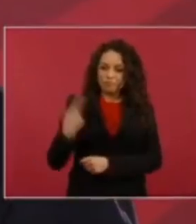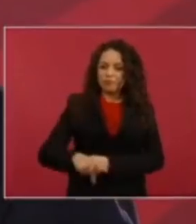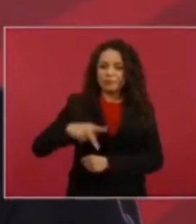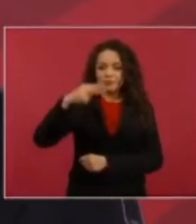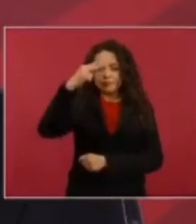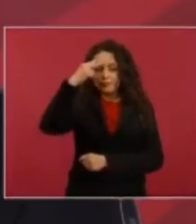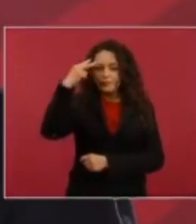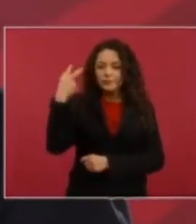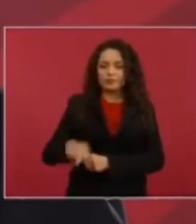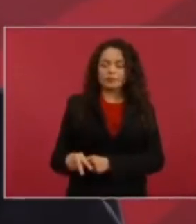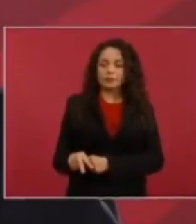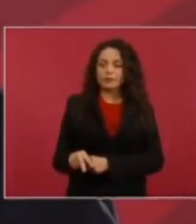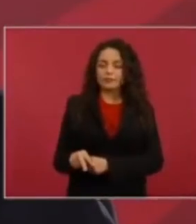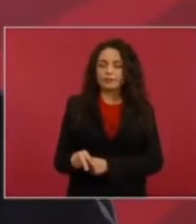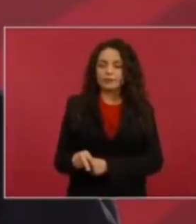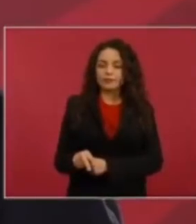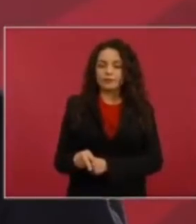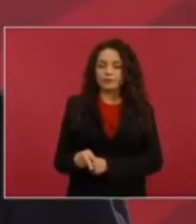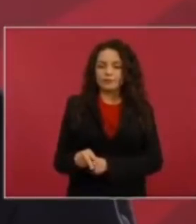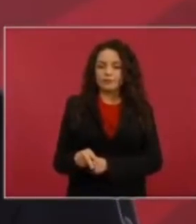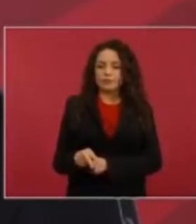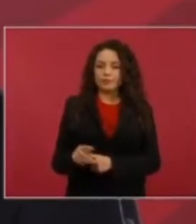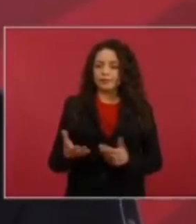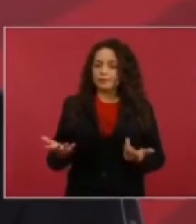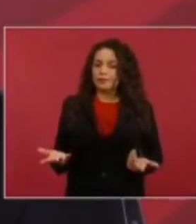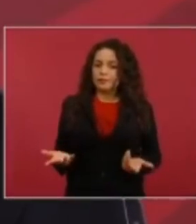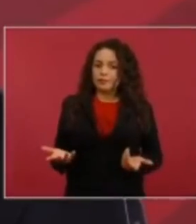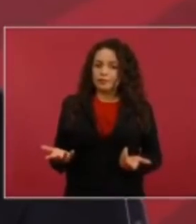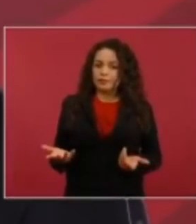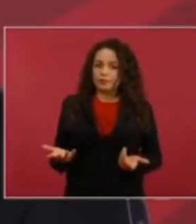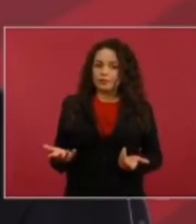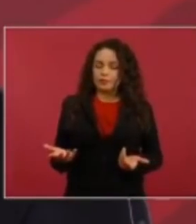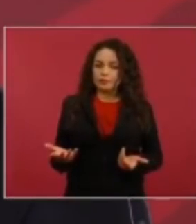que está de por medio la economía popular